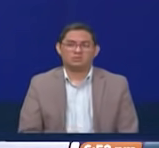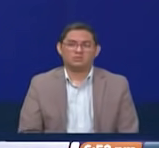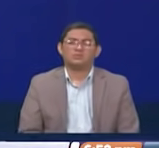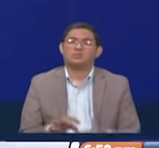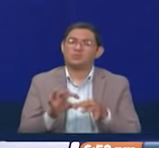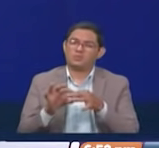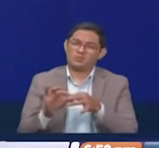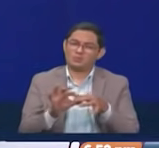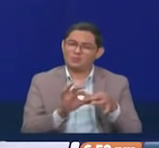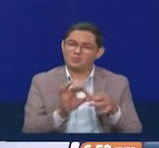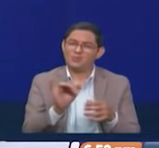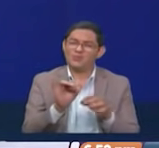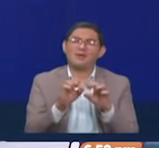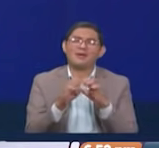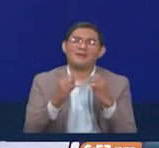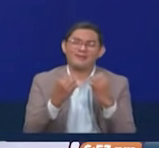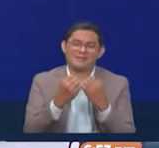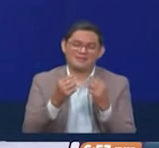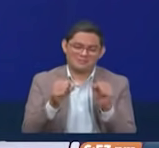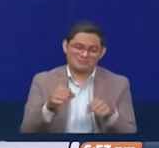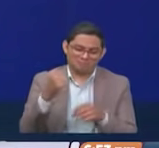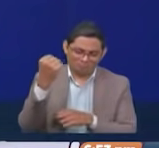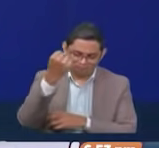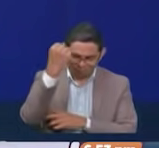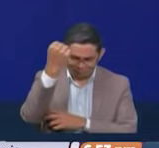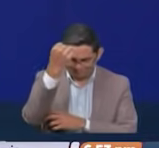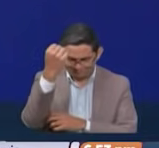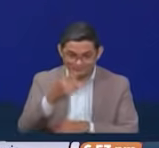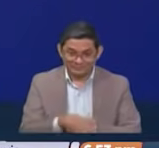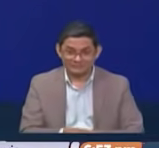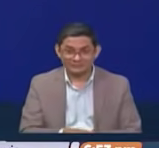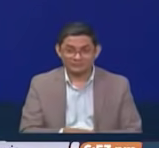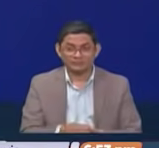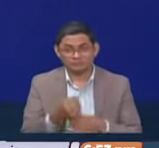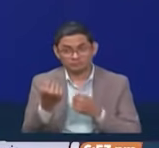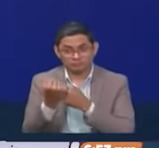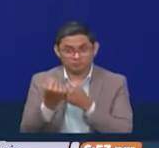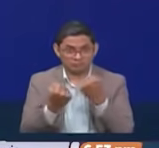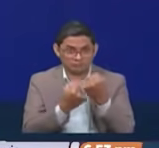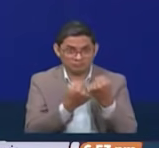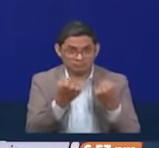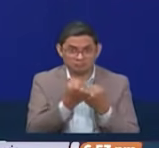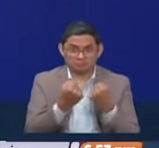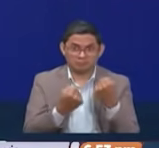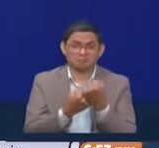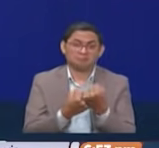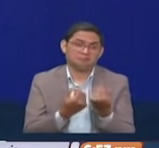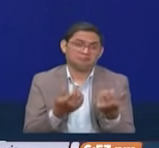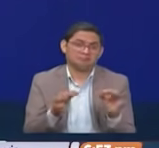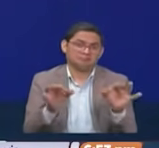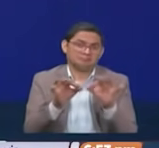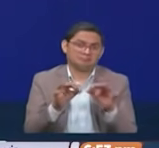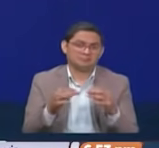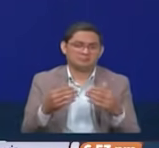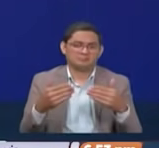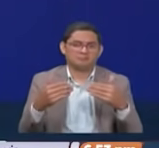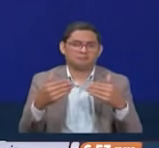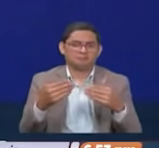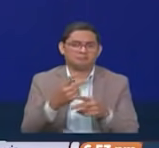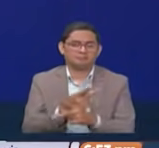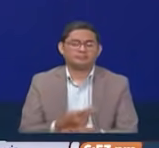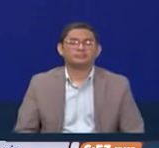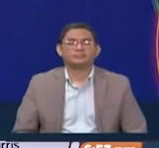equipo alcanzaremos la victoria recuerden que hombro a hombro